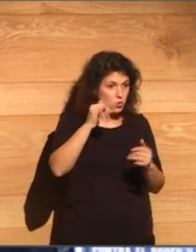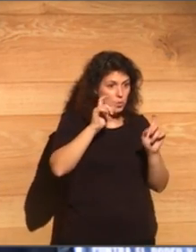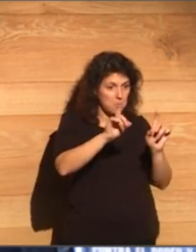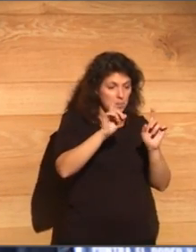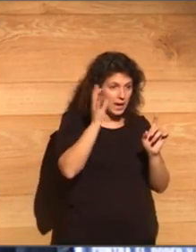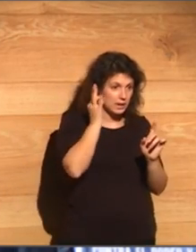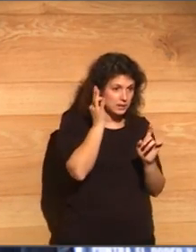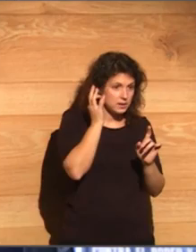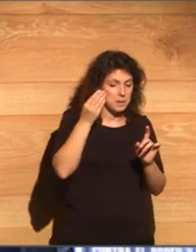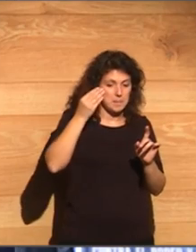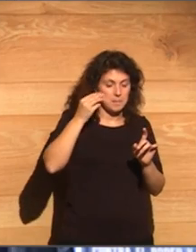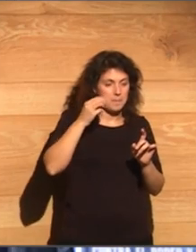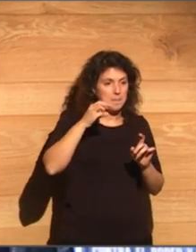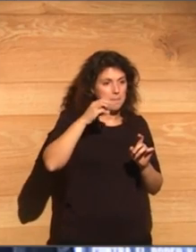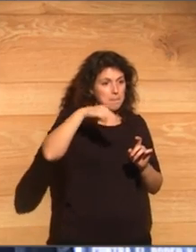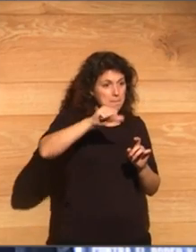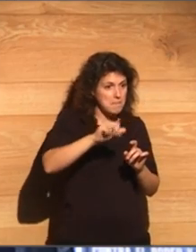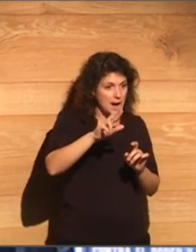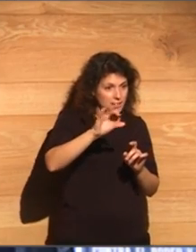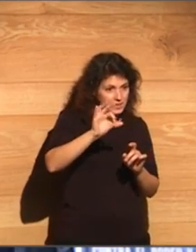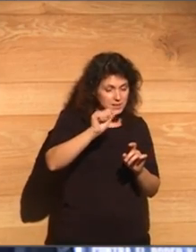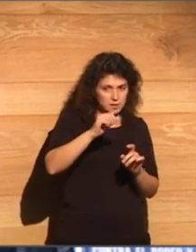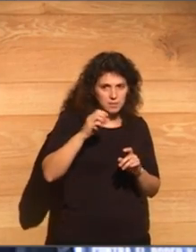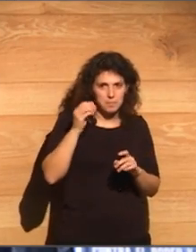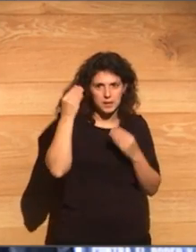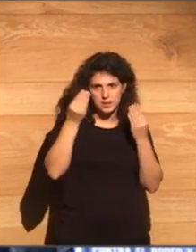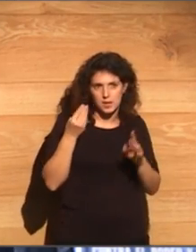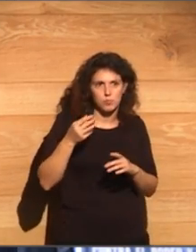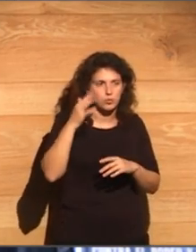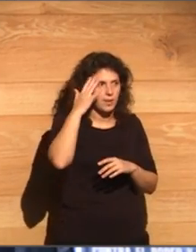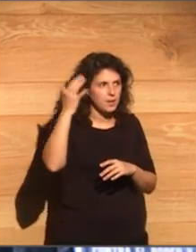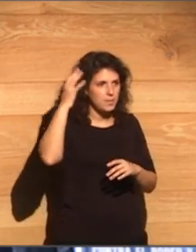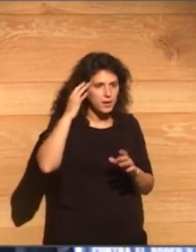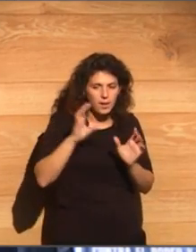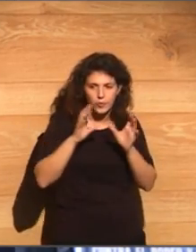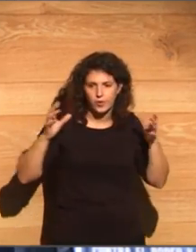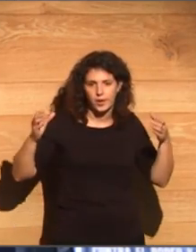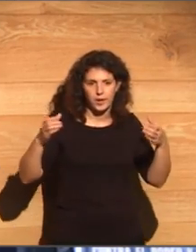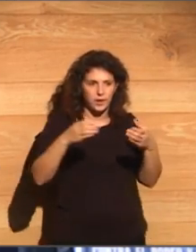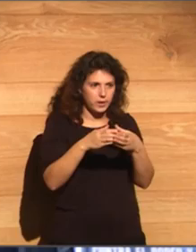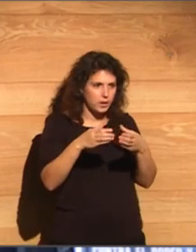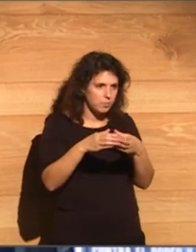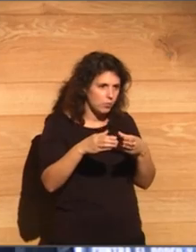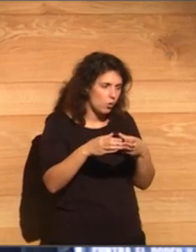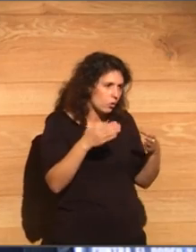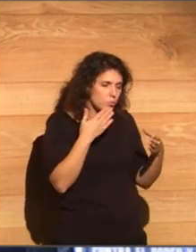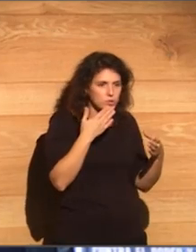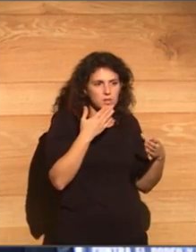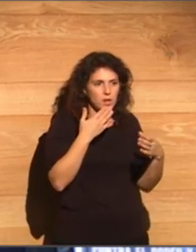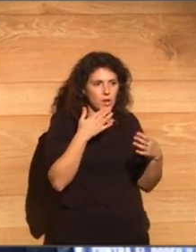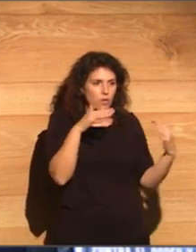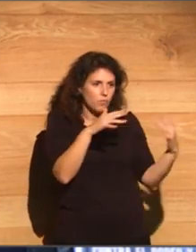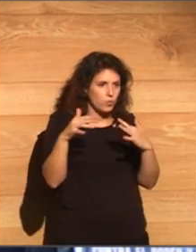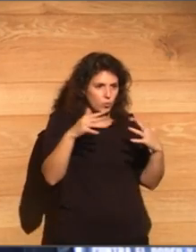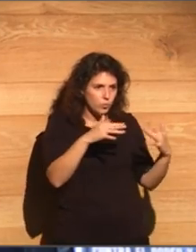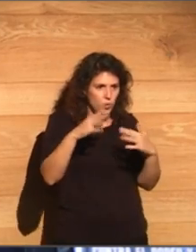Mr. Marshall, cuando deducíamos que se había imaginado con un equipo completo de fútbol americano. Y sin